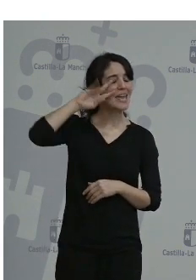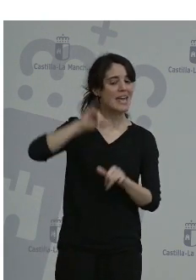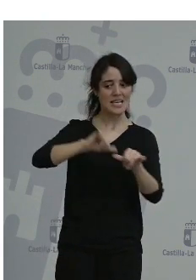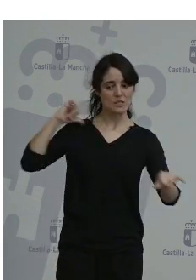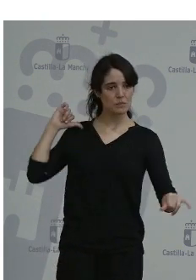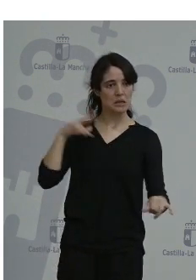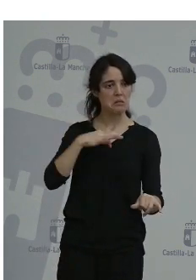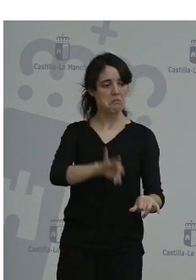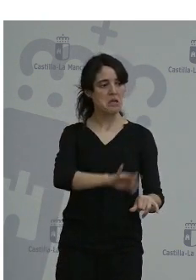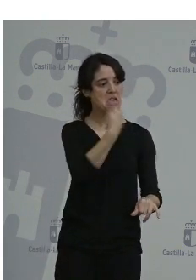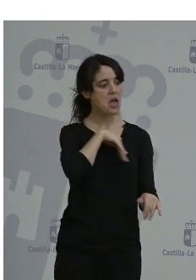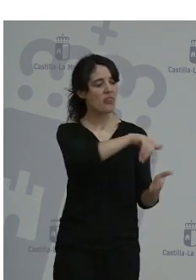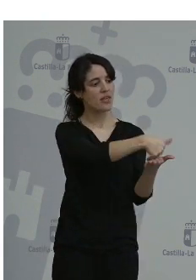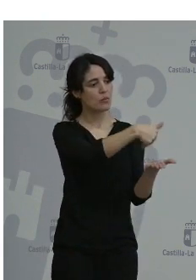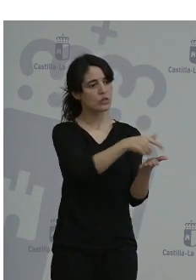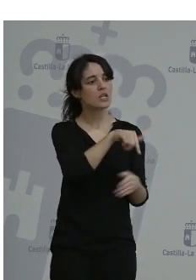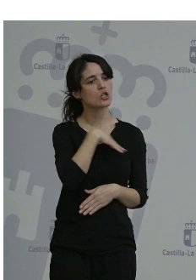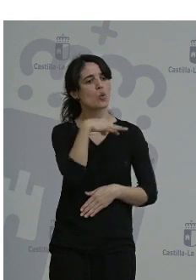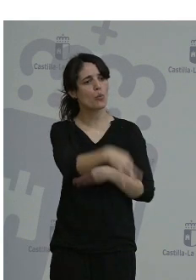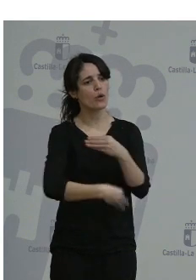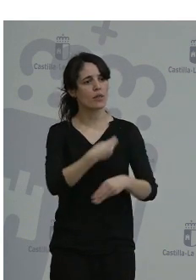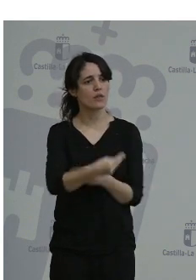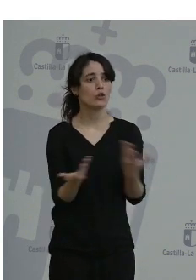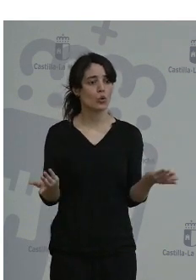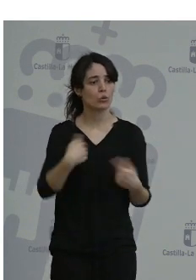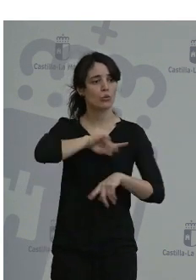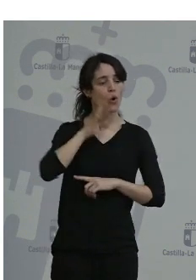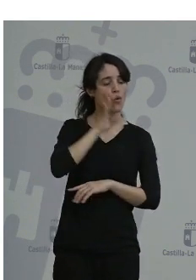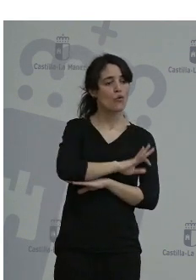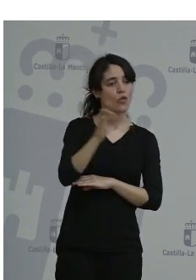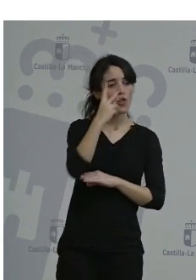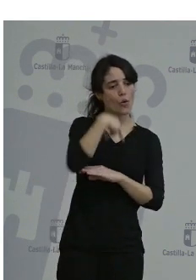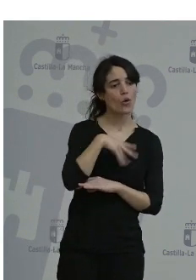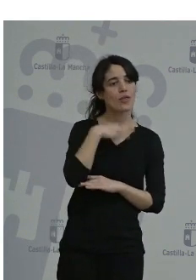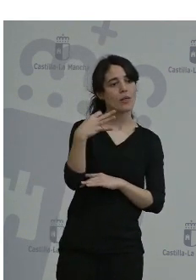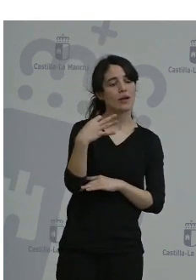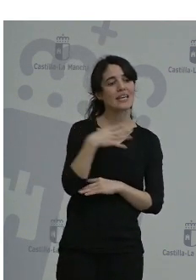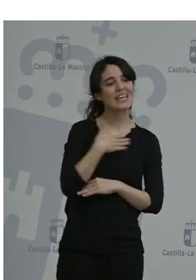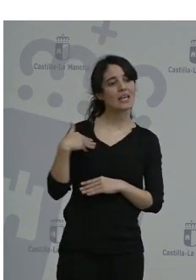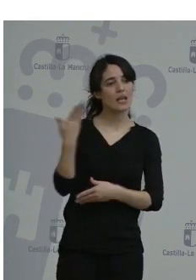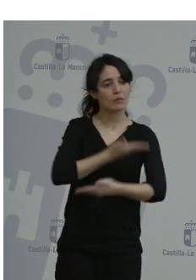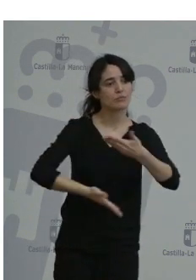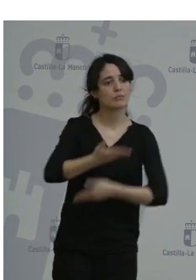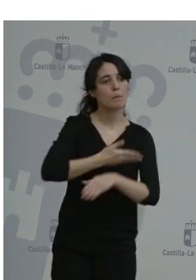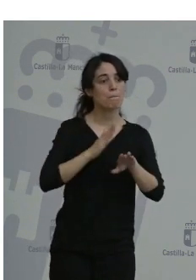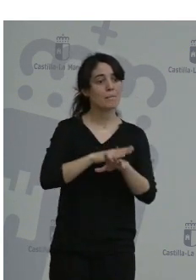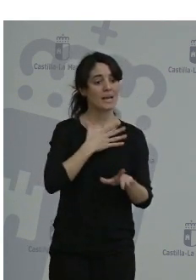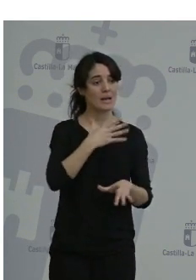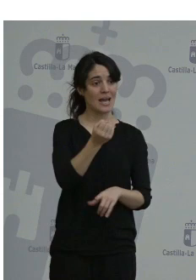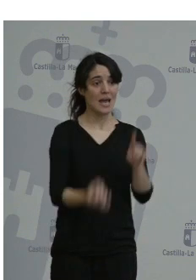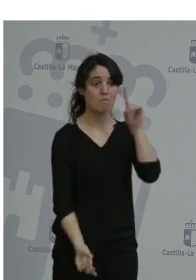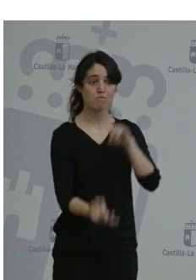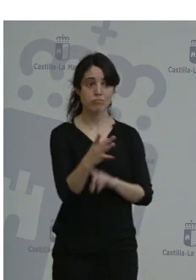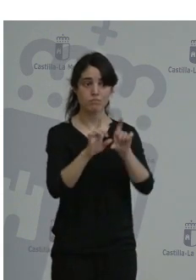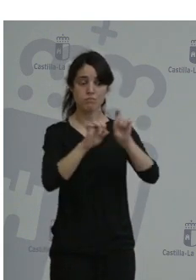demostrando que es posible y, por lo tanto, Fundación 11 quiere contribuir a que ese emprendimiento también las